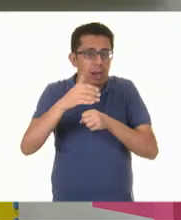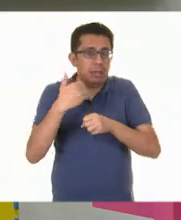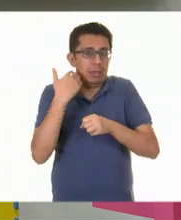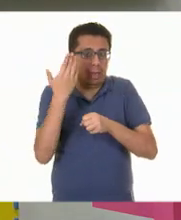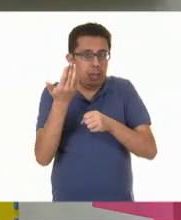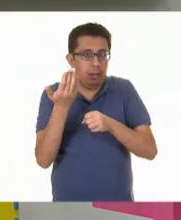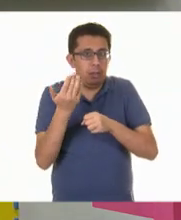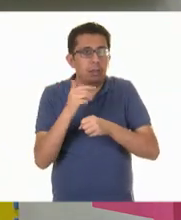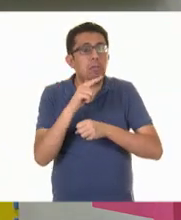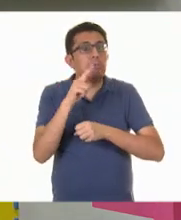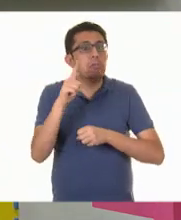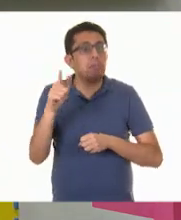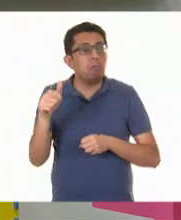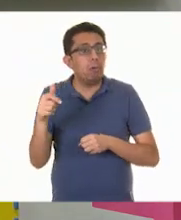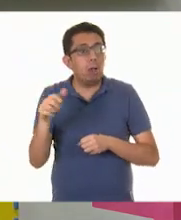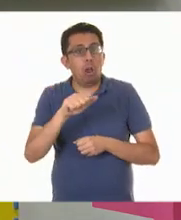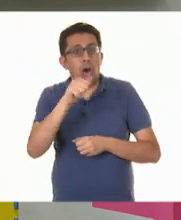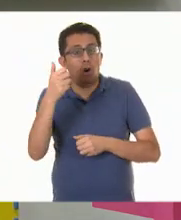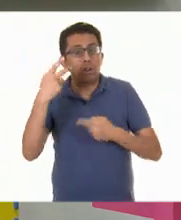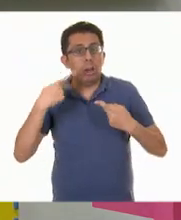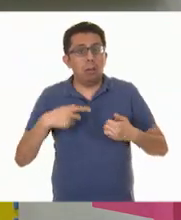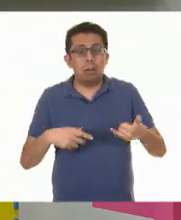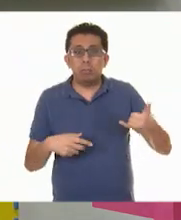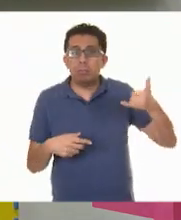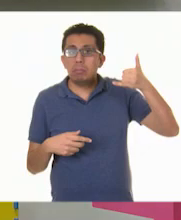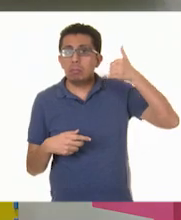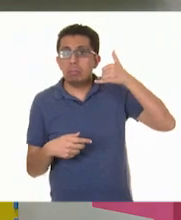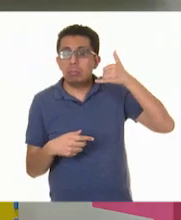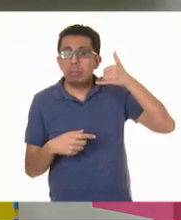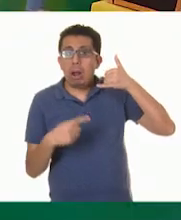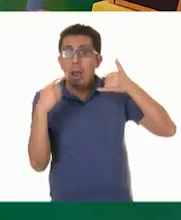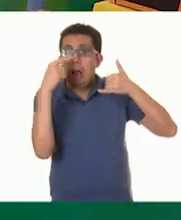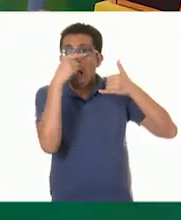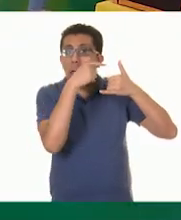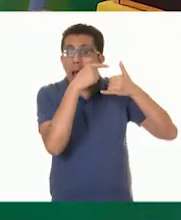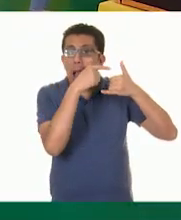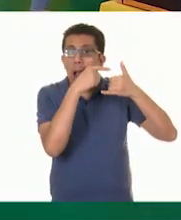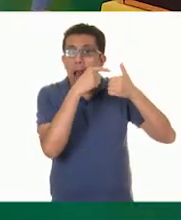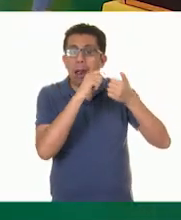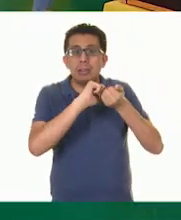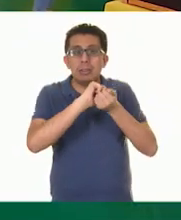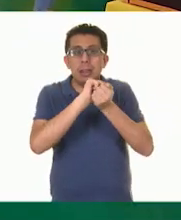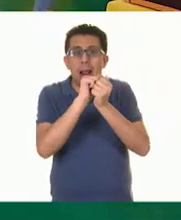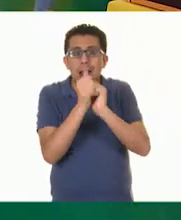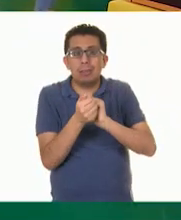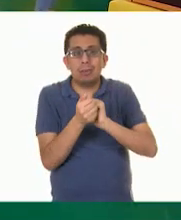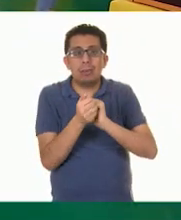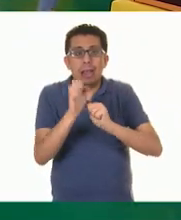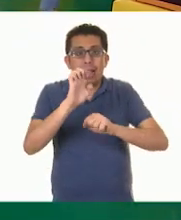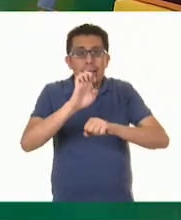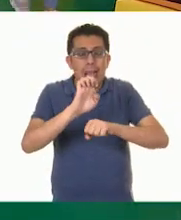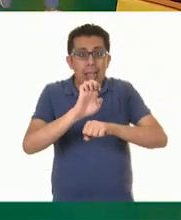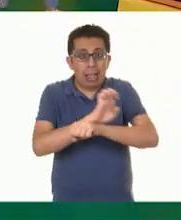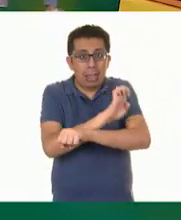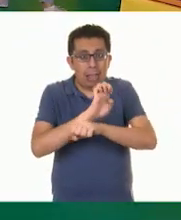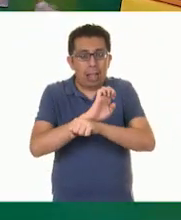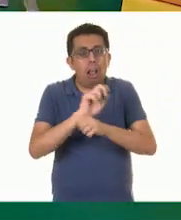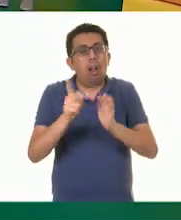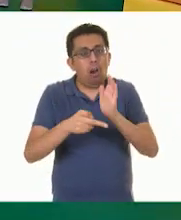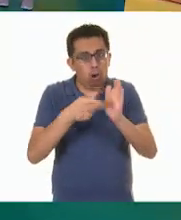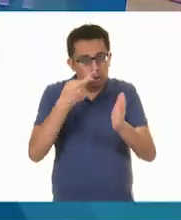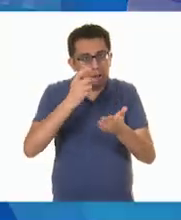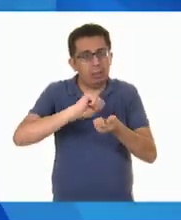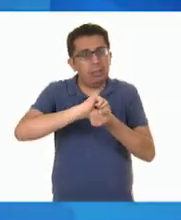llega al otro y nuestros auriculares son los que convierten esas ondas eléctricas en ondas sonoras. Que